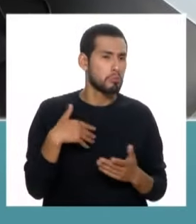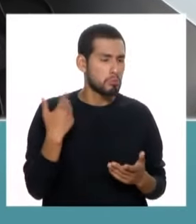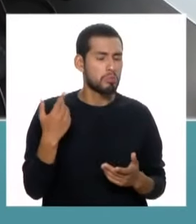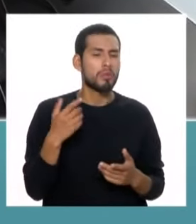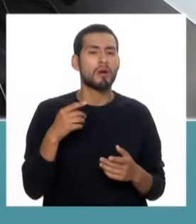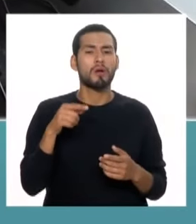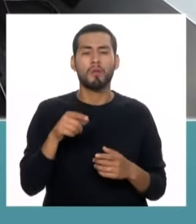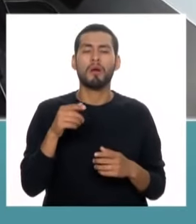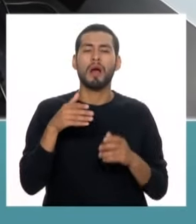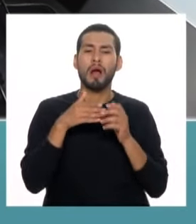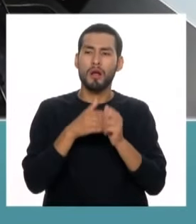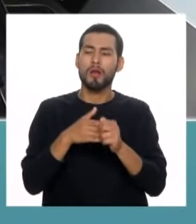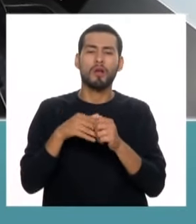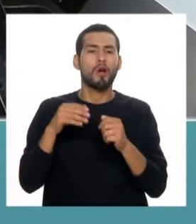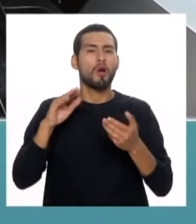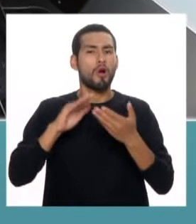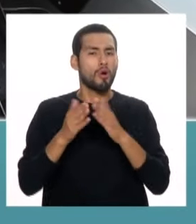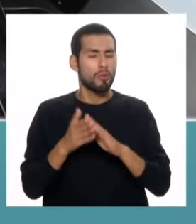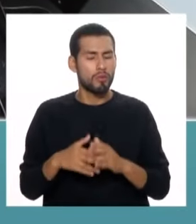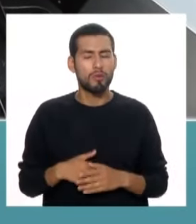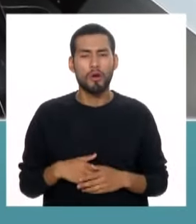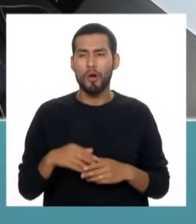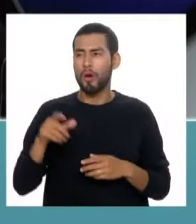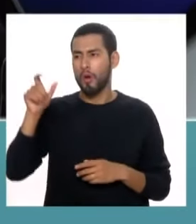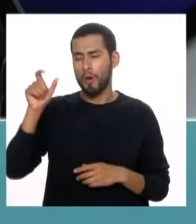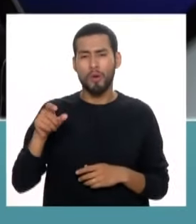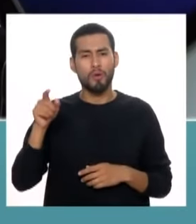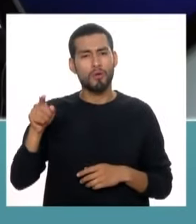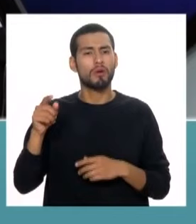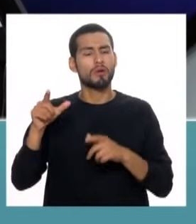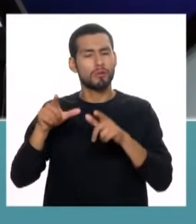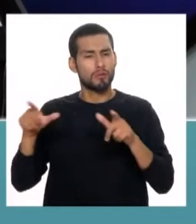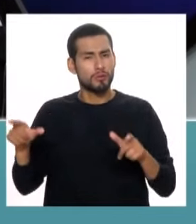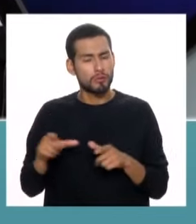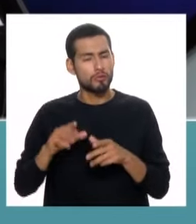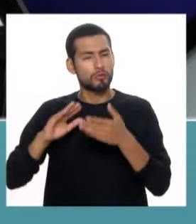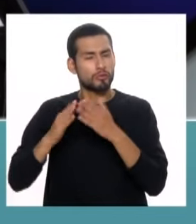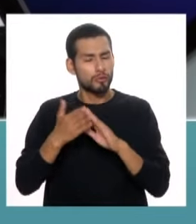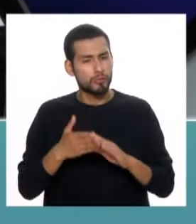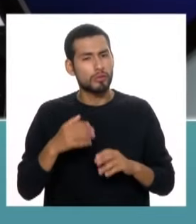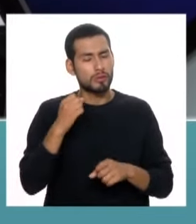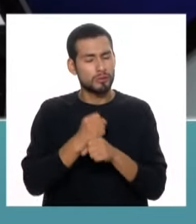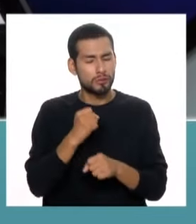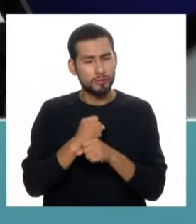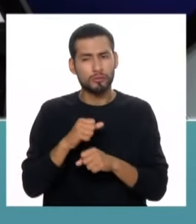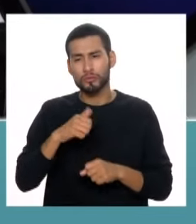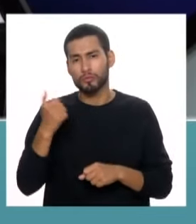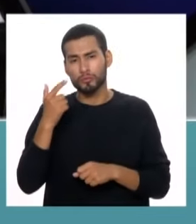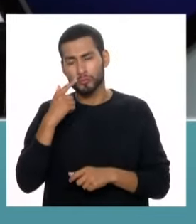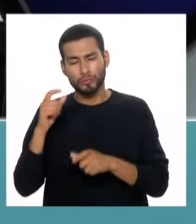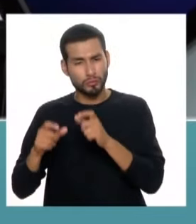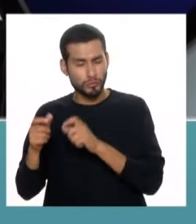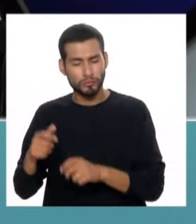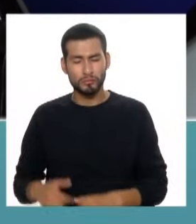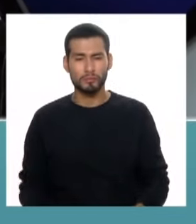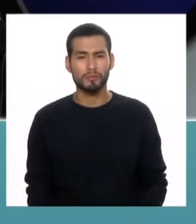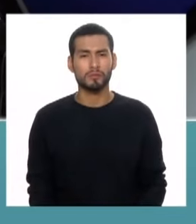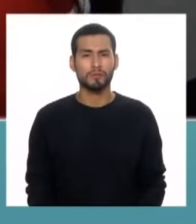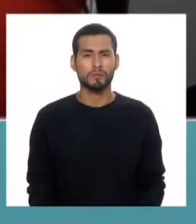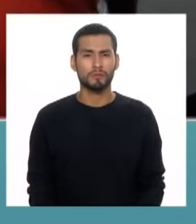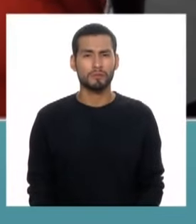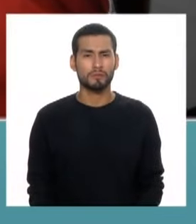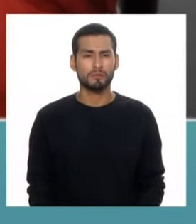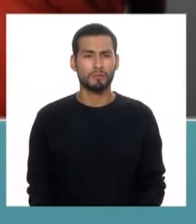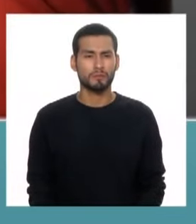a un líder comunitario, vas a encontrar a un hombre que está en un espacio también comunitario que trabaja con otros hombres para